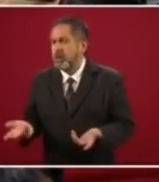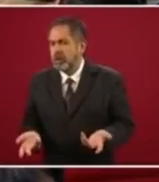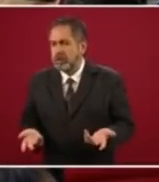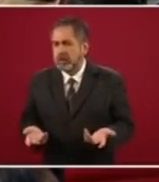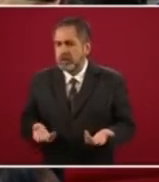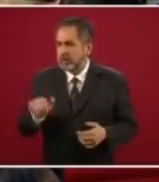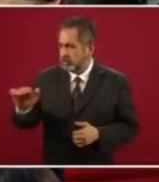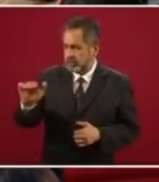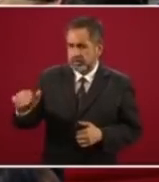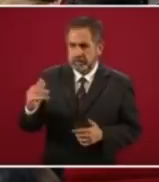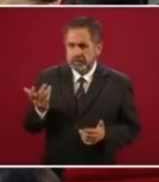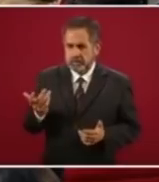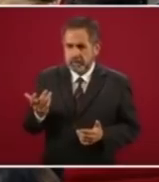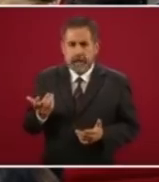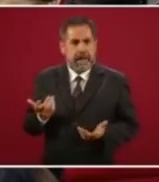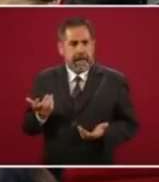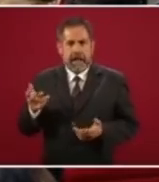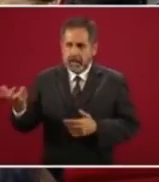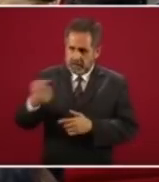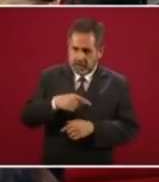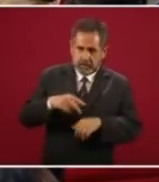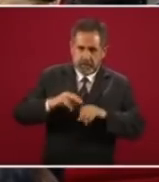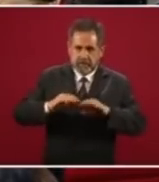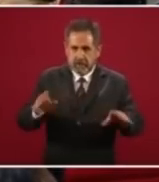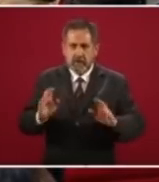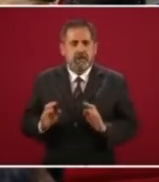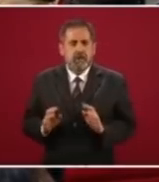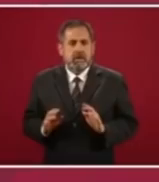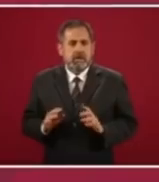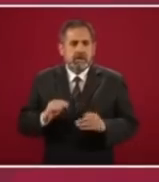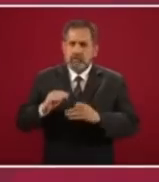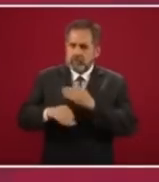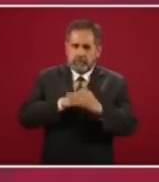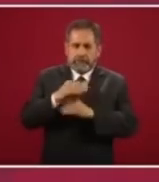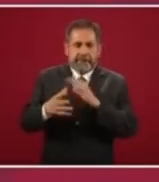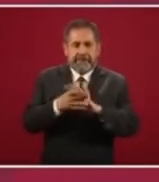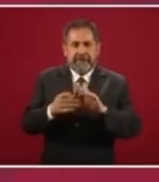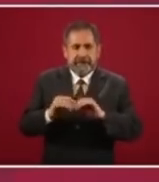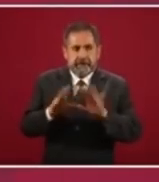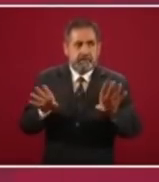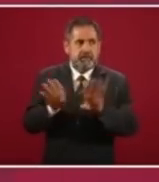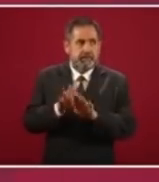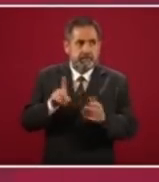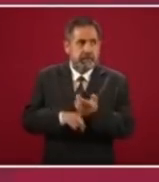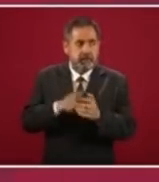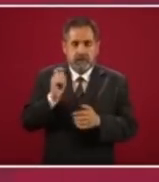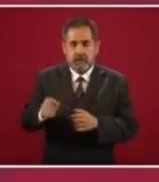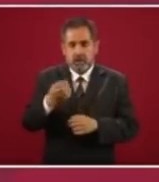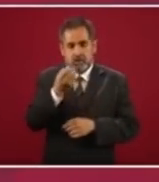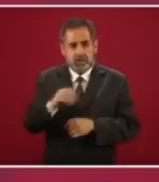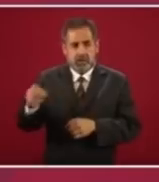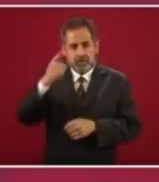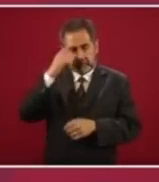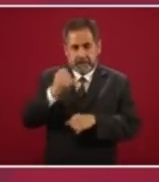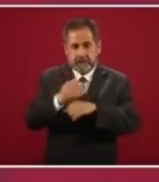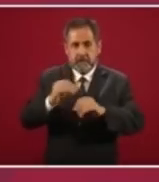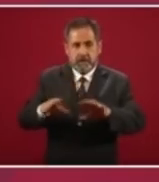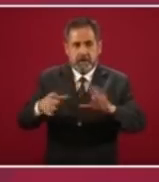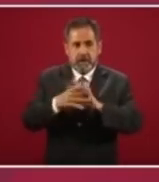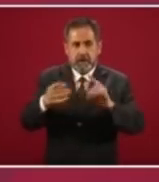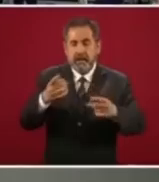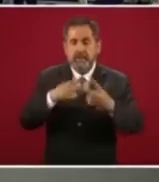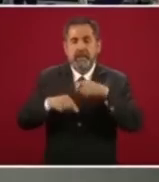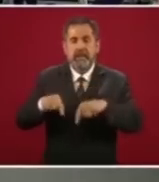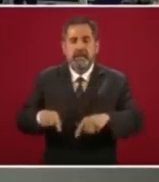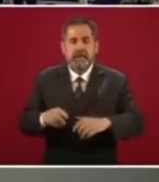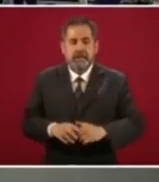¿qué estás haciendo? Informa. Todos tenemos la obligación de informar. Entonces, que venga,